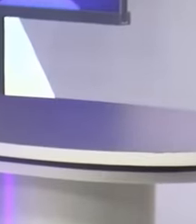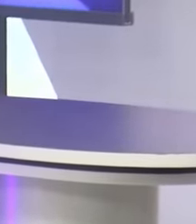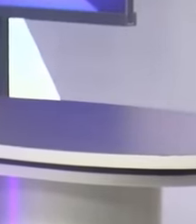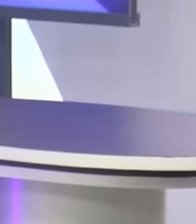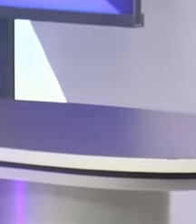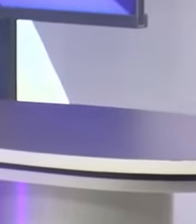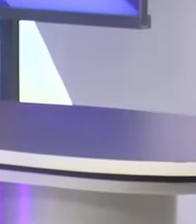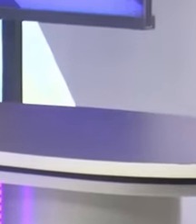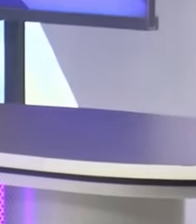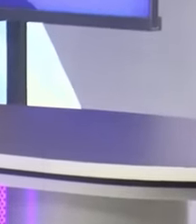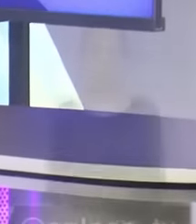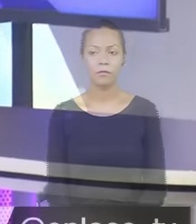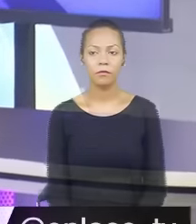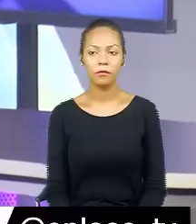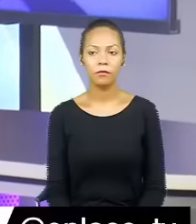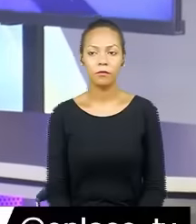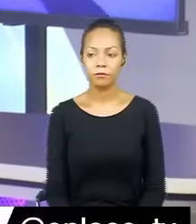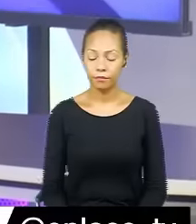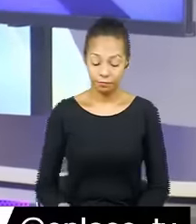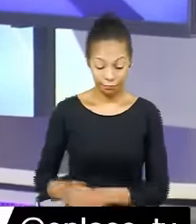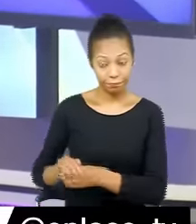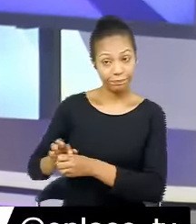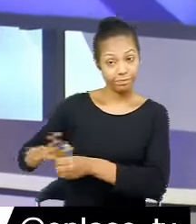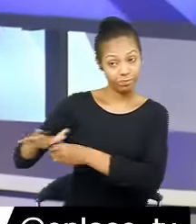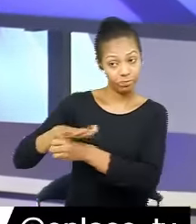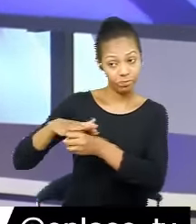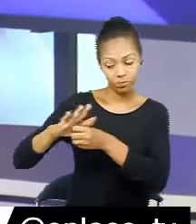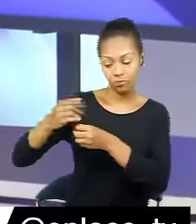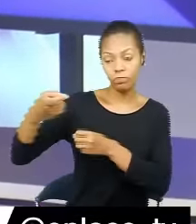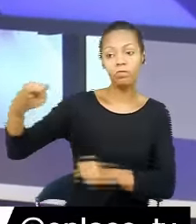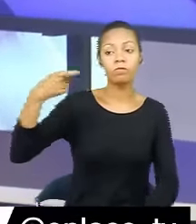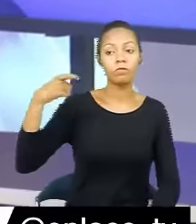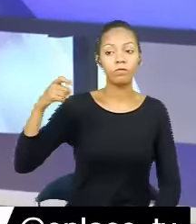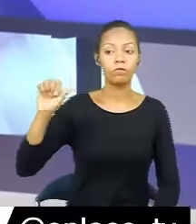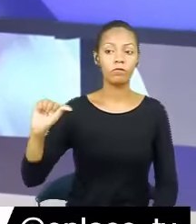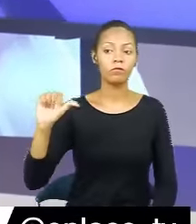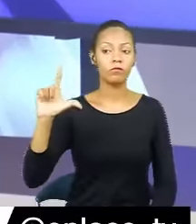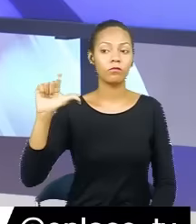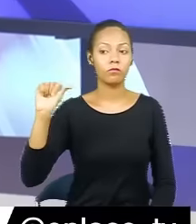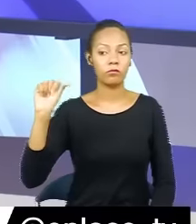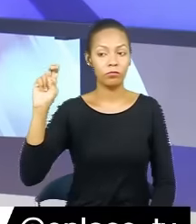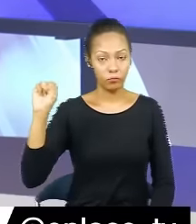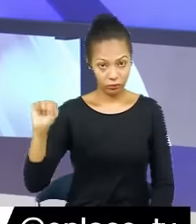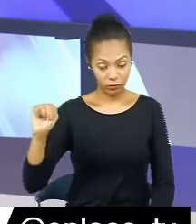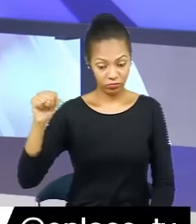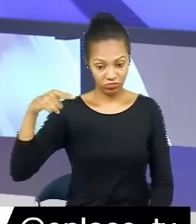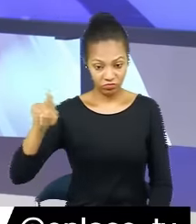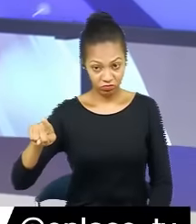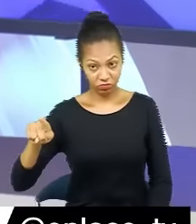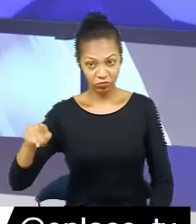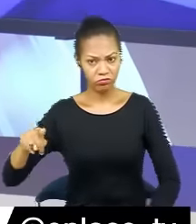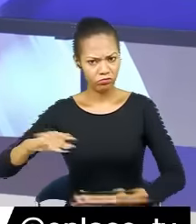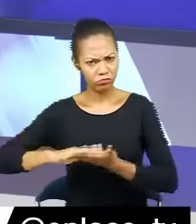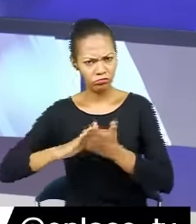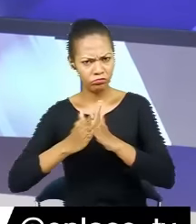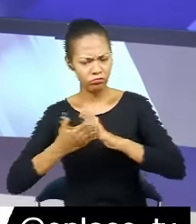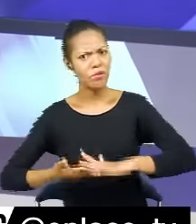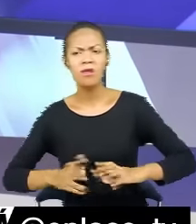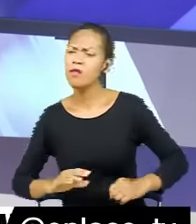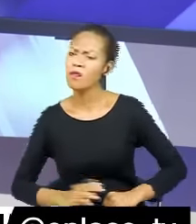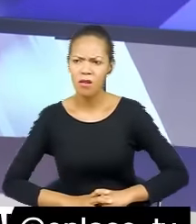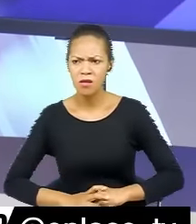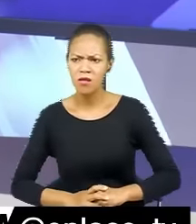Comunidad del barrio Galán Gómez decidió reclamar con el cierre de vías y quema de voladores por la falta de atención a un enorme hueco